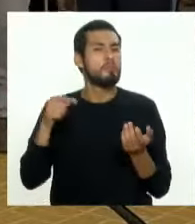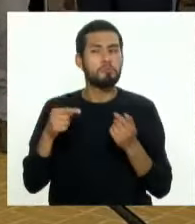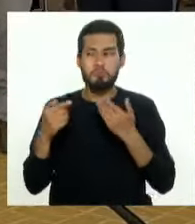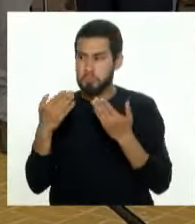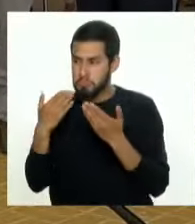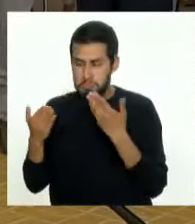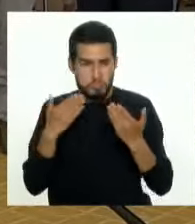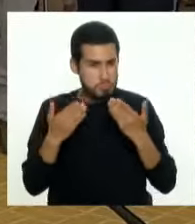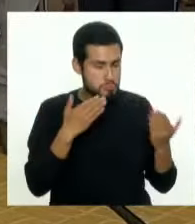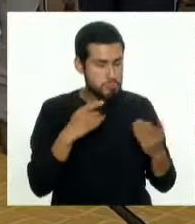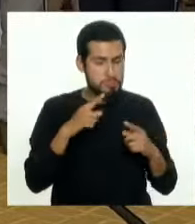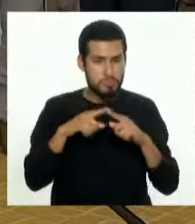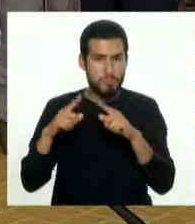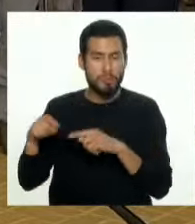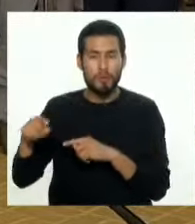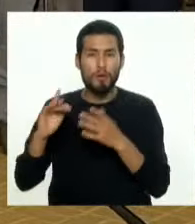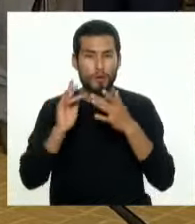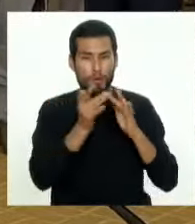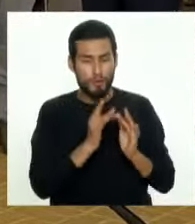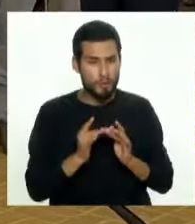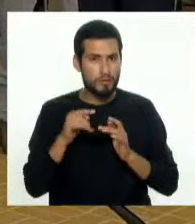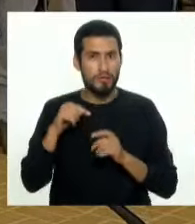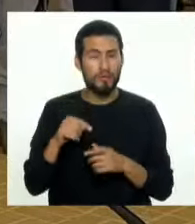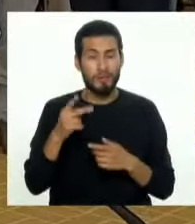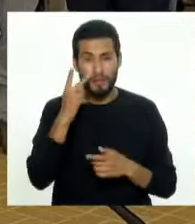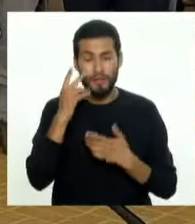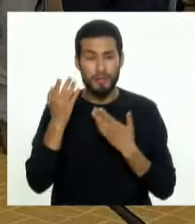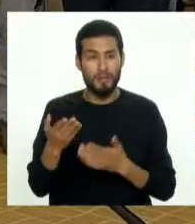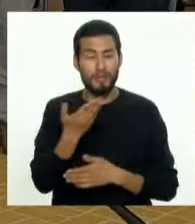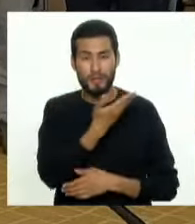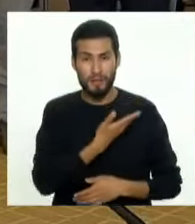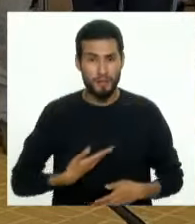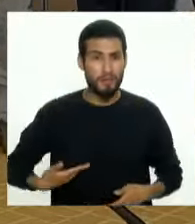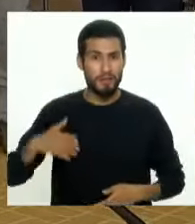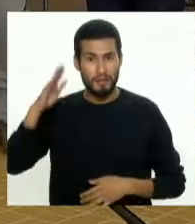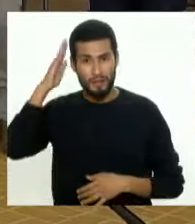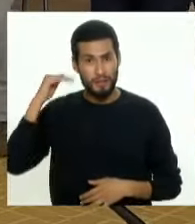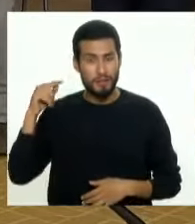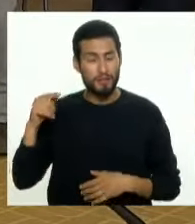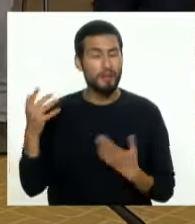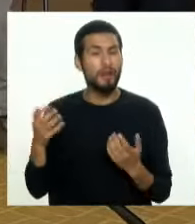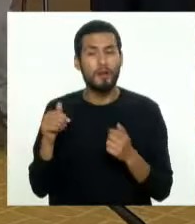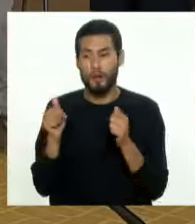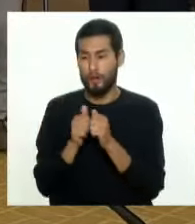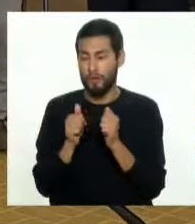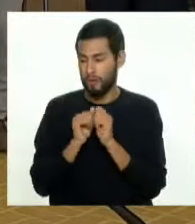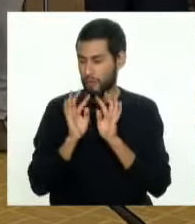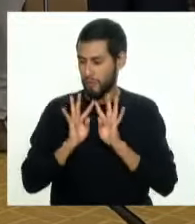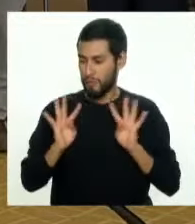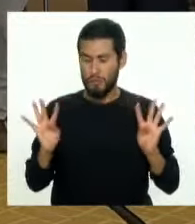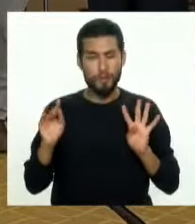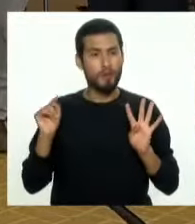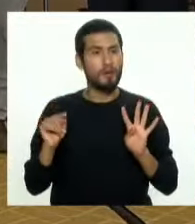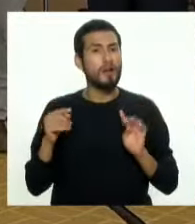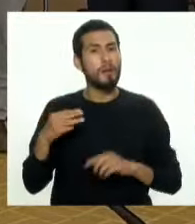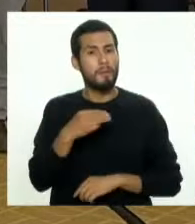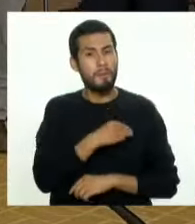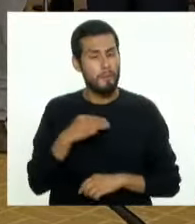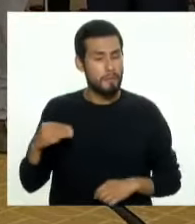diálogo con los medios de comunicación. Ahí se encuentra la presidenta acompañada por el ministro